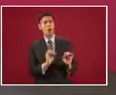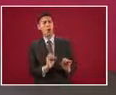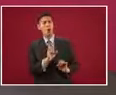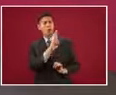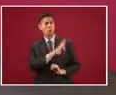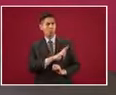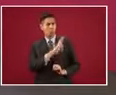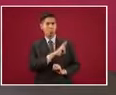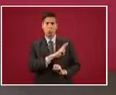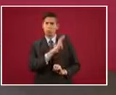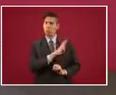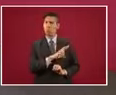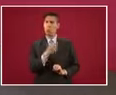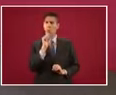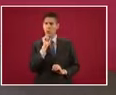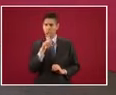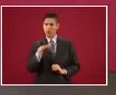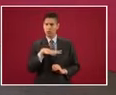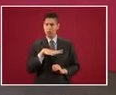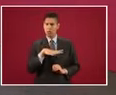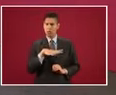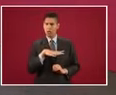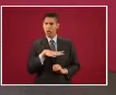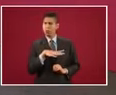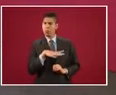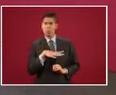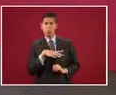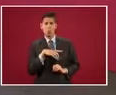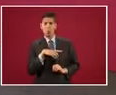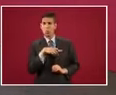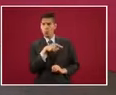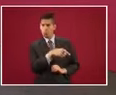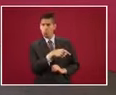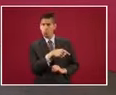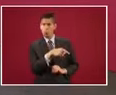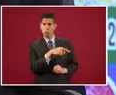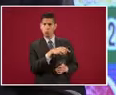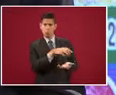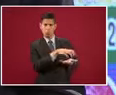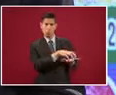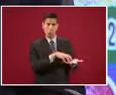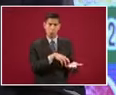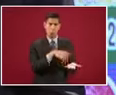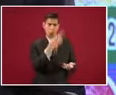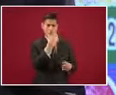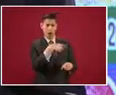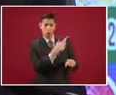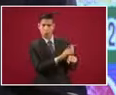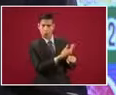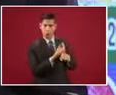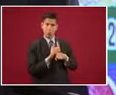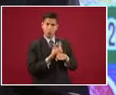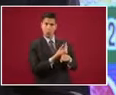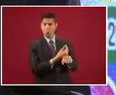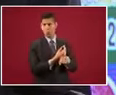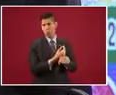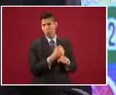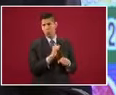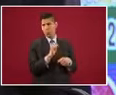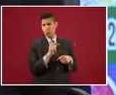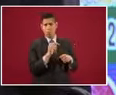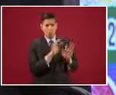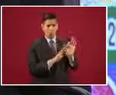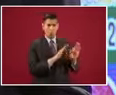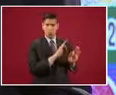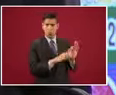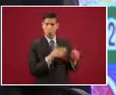hay un costo de mantenimiento y también un